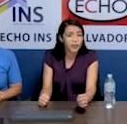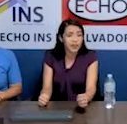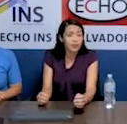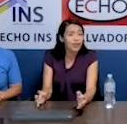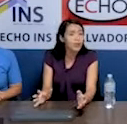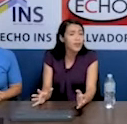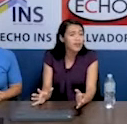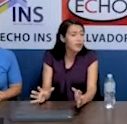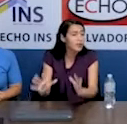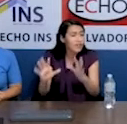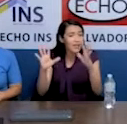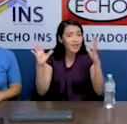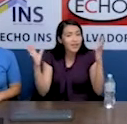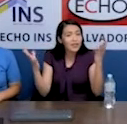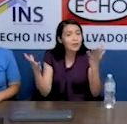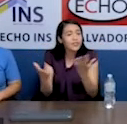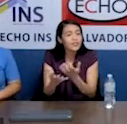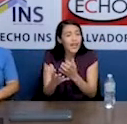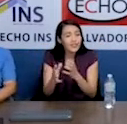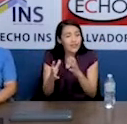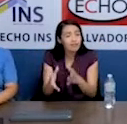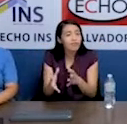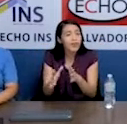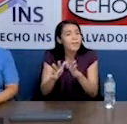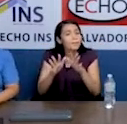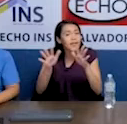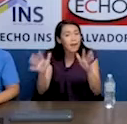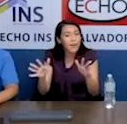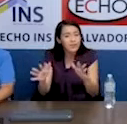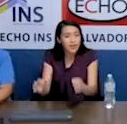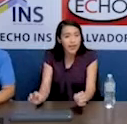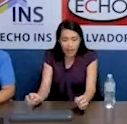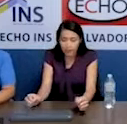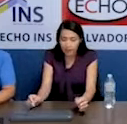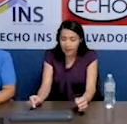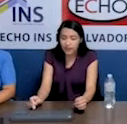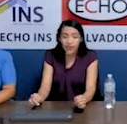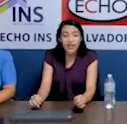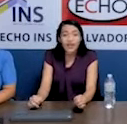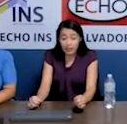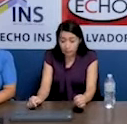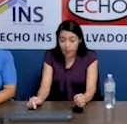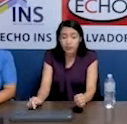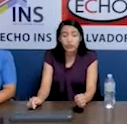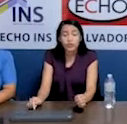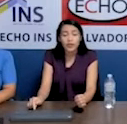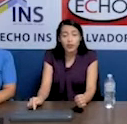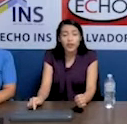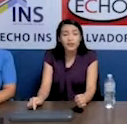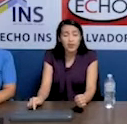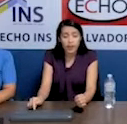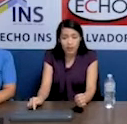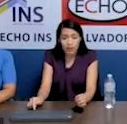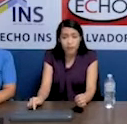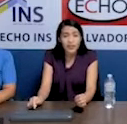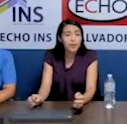reto, ¿verdad? En cuidados paliativos, esa unidad de enfoque traspasa al paciente, también a sus